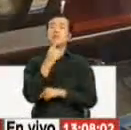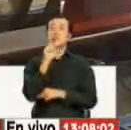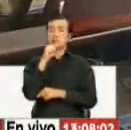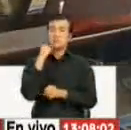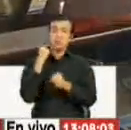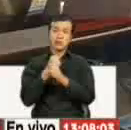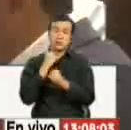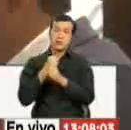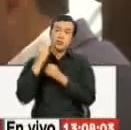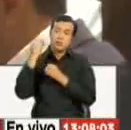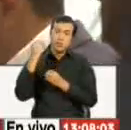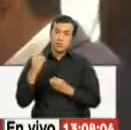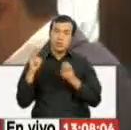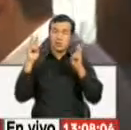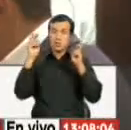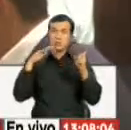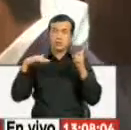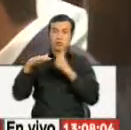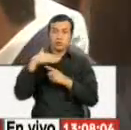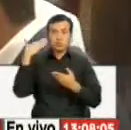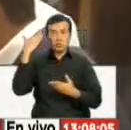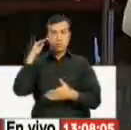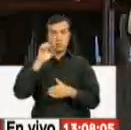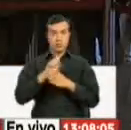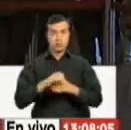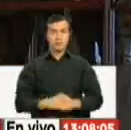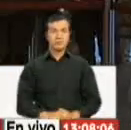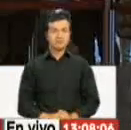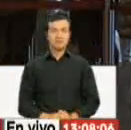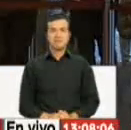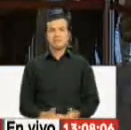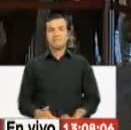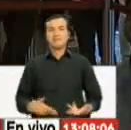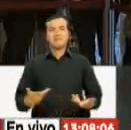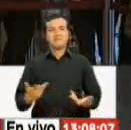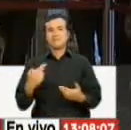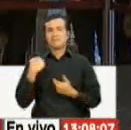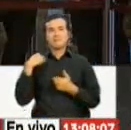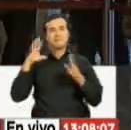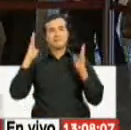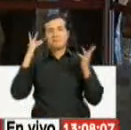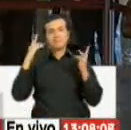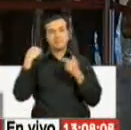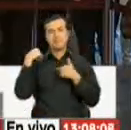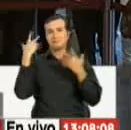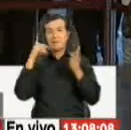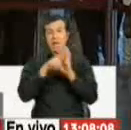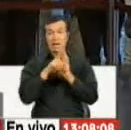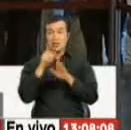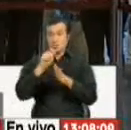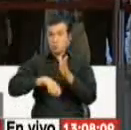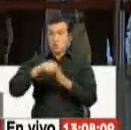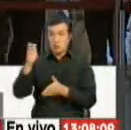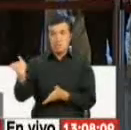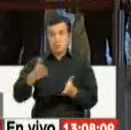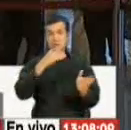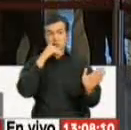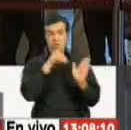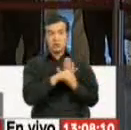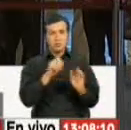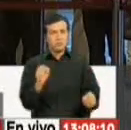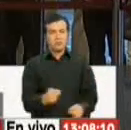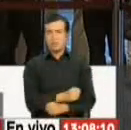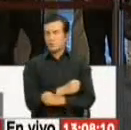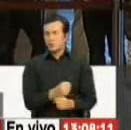elaborarán un informe sobre la situación política en el ecuador no tienen competencias jurídicas para solicitar que se active la